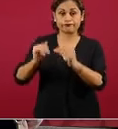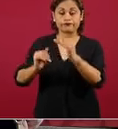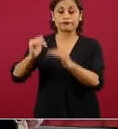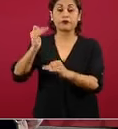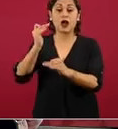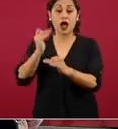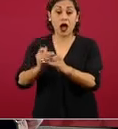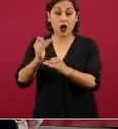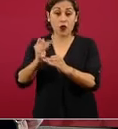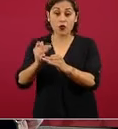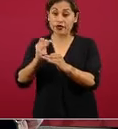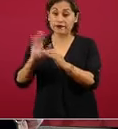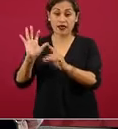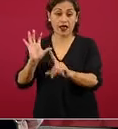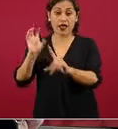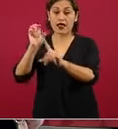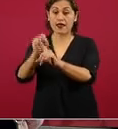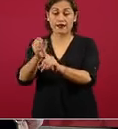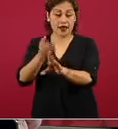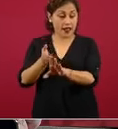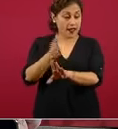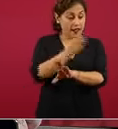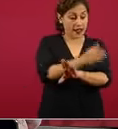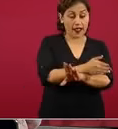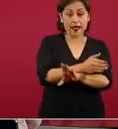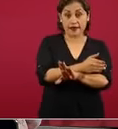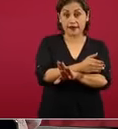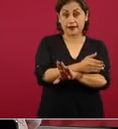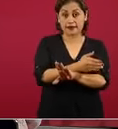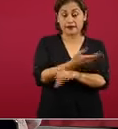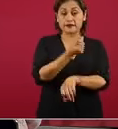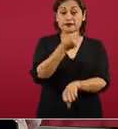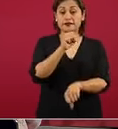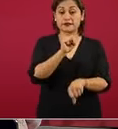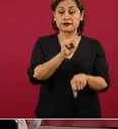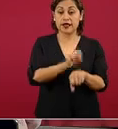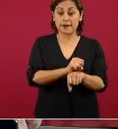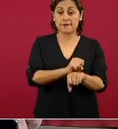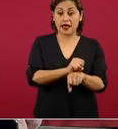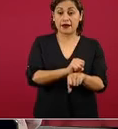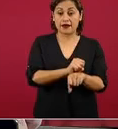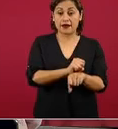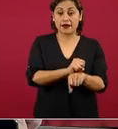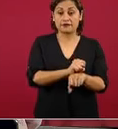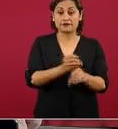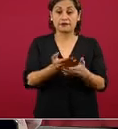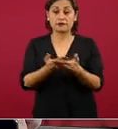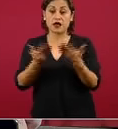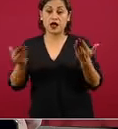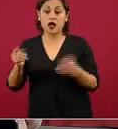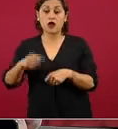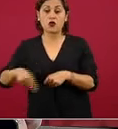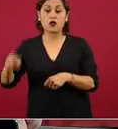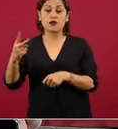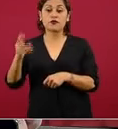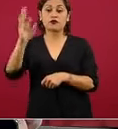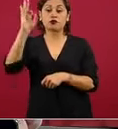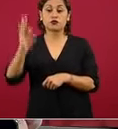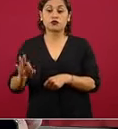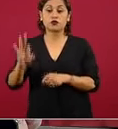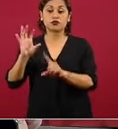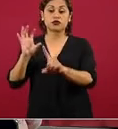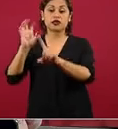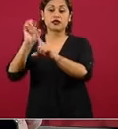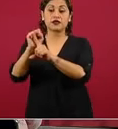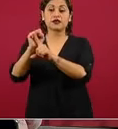los límites que habíamos llegado y los hemos superado, que tanto en un 2% de la ocupación máxima alcanzada,